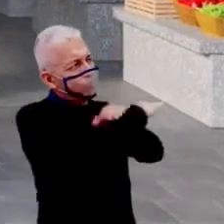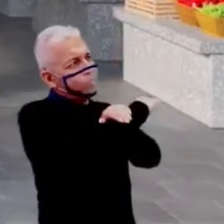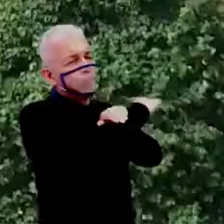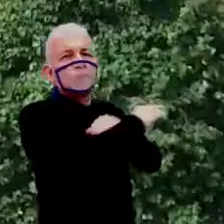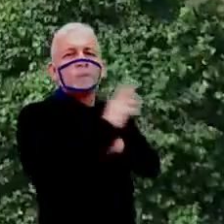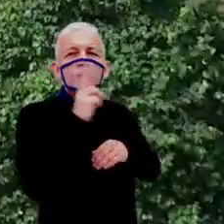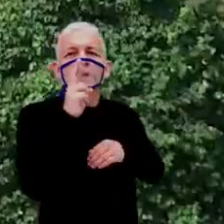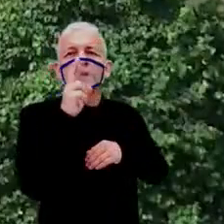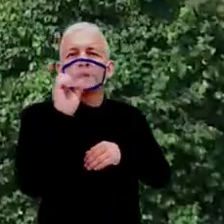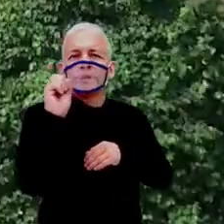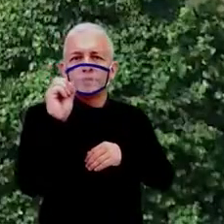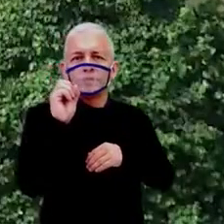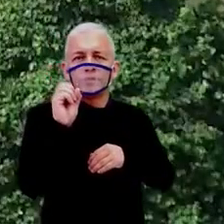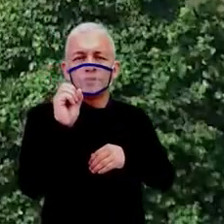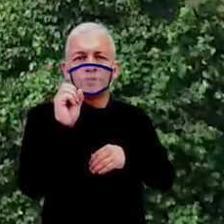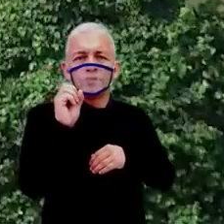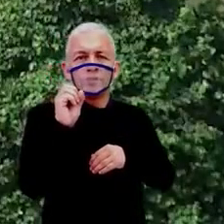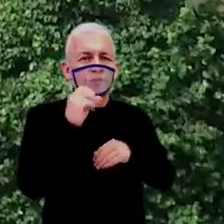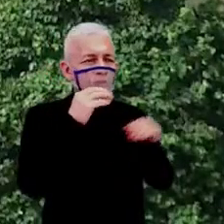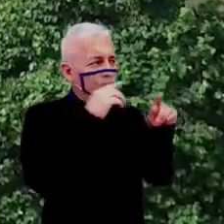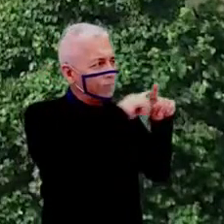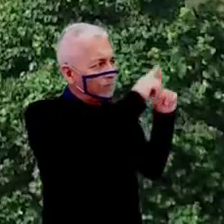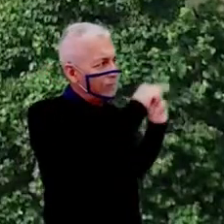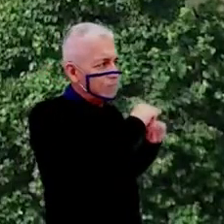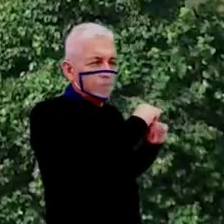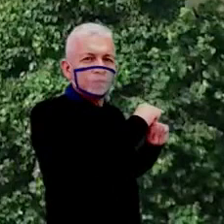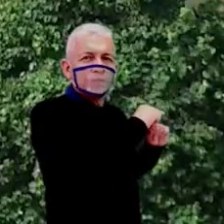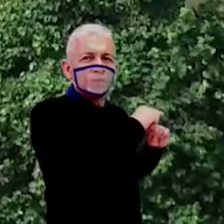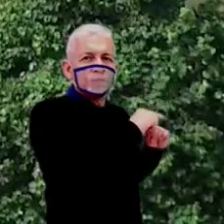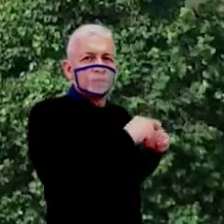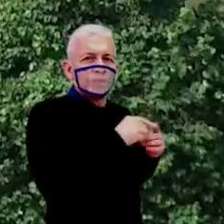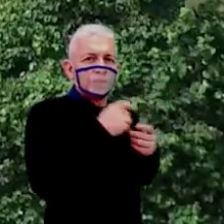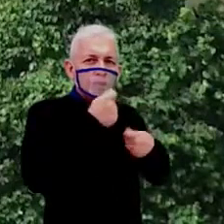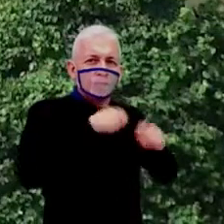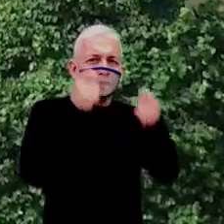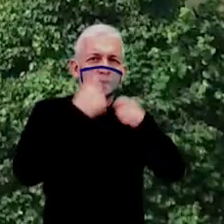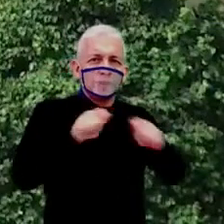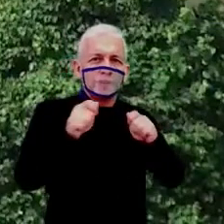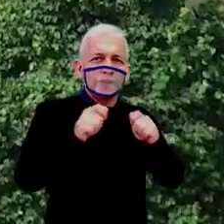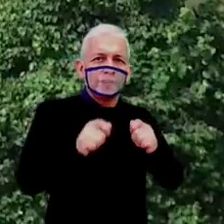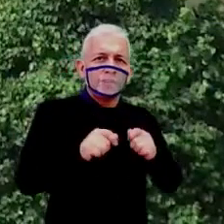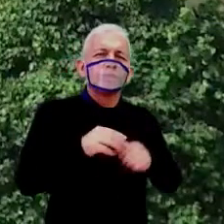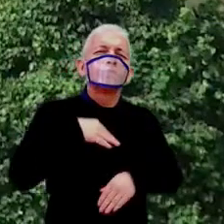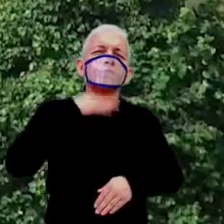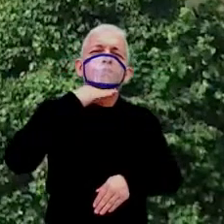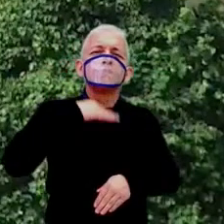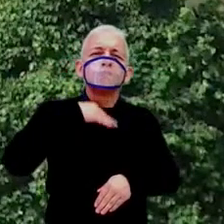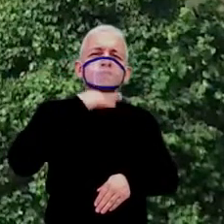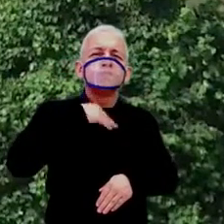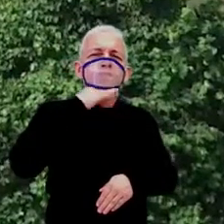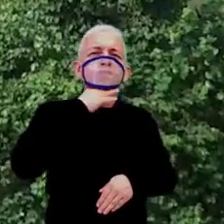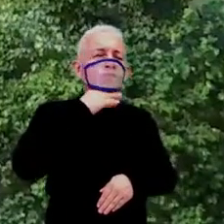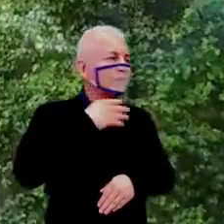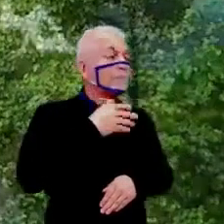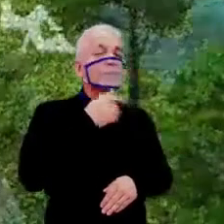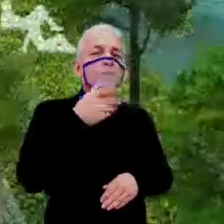río Magdalena, el cual nos va a permitir sacar a todo el sector del mayorista de Barranquillita, donde no hay